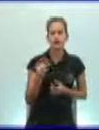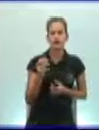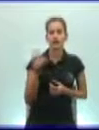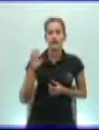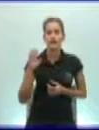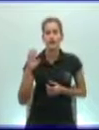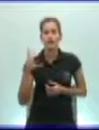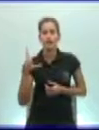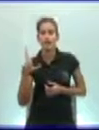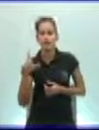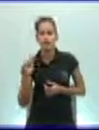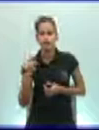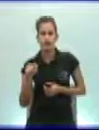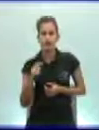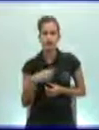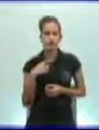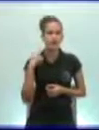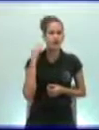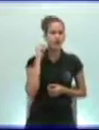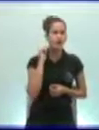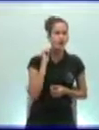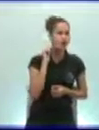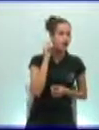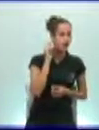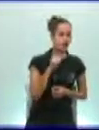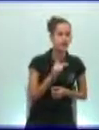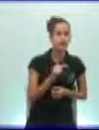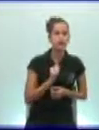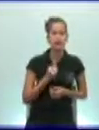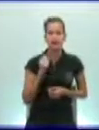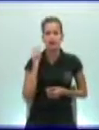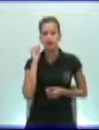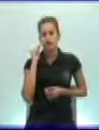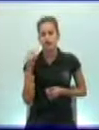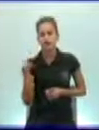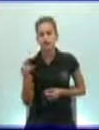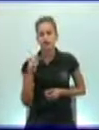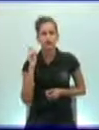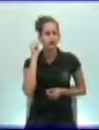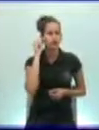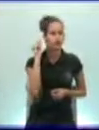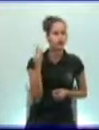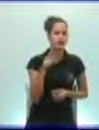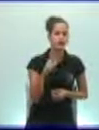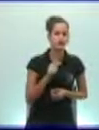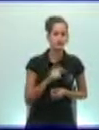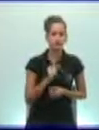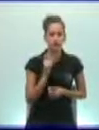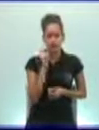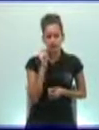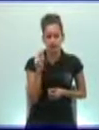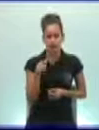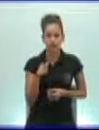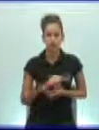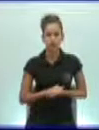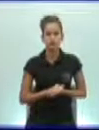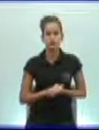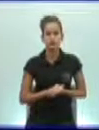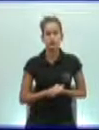ser singular o plural. No escriban, remítanse a su libro de español, página 94